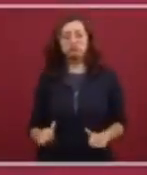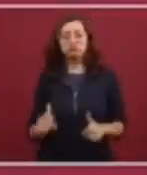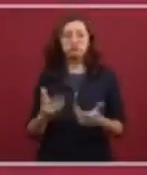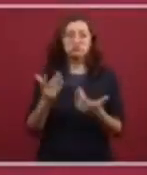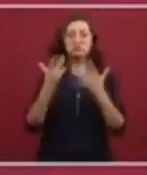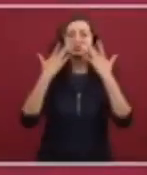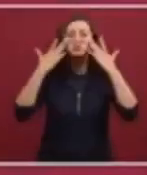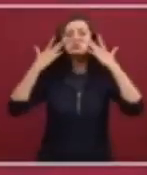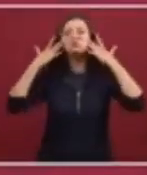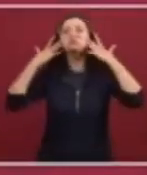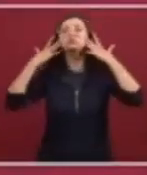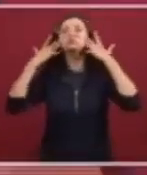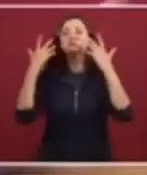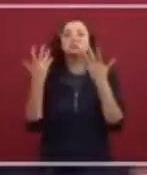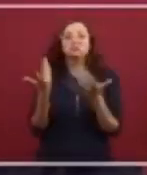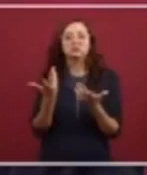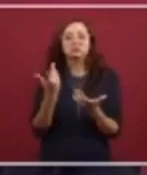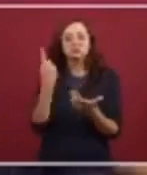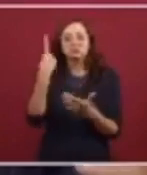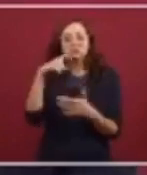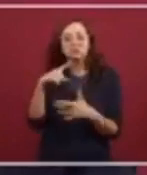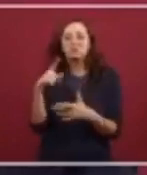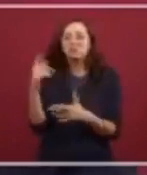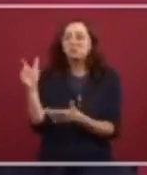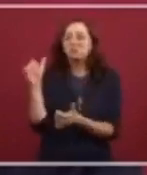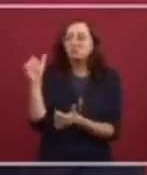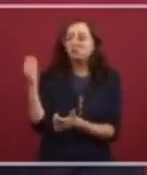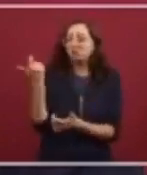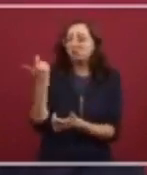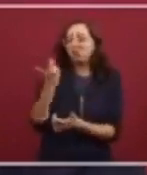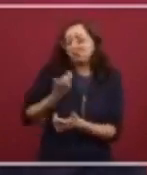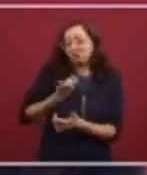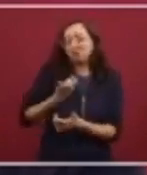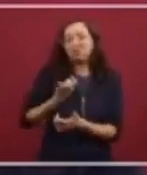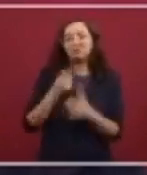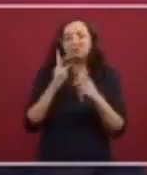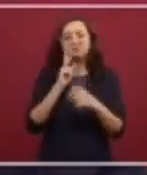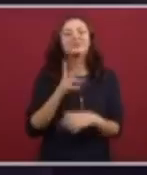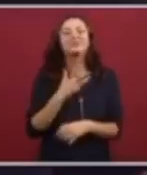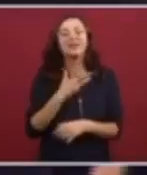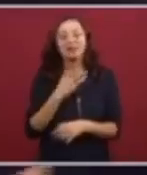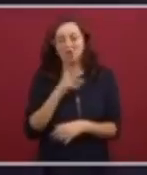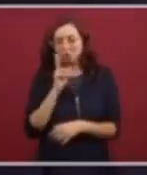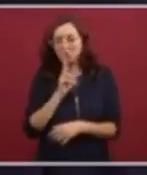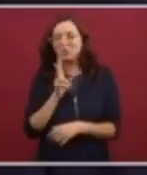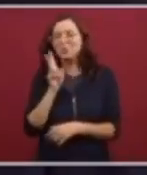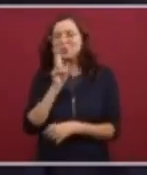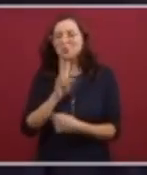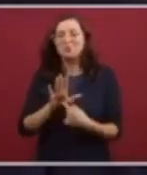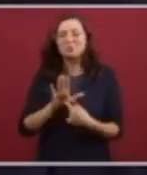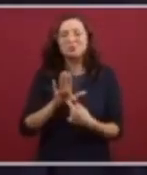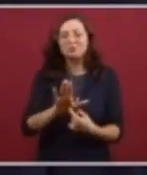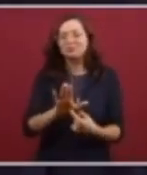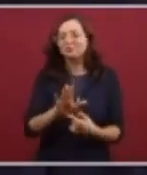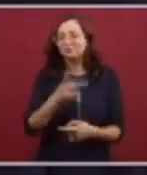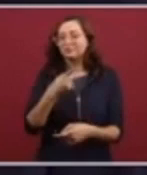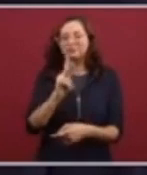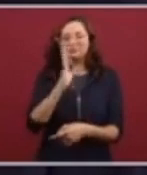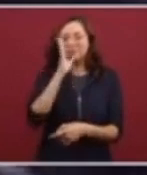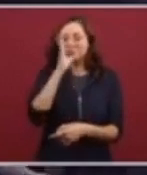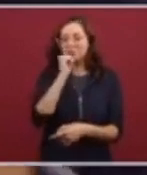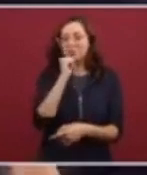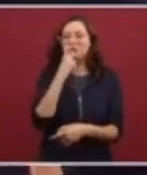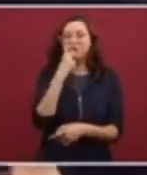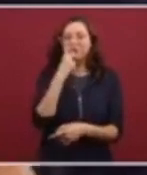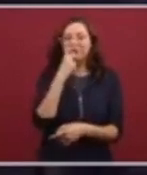entonces tiraban tengo pruebas lamas que no lo puedo decir